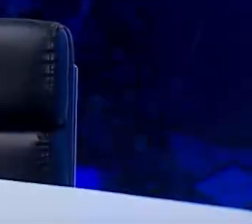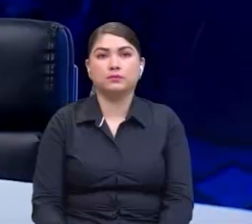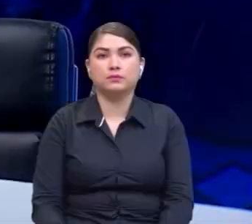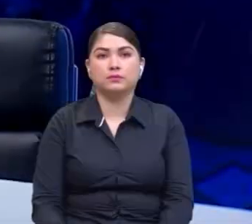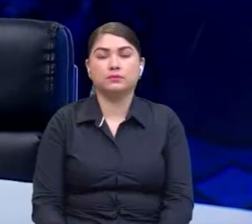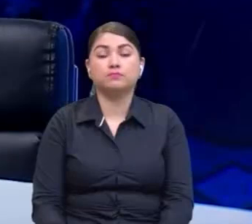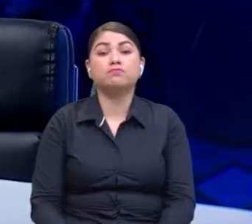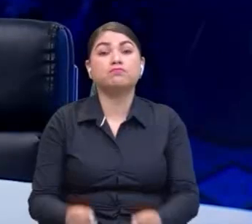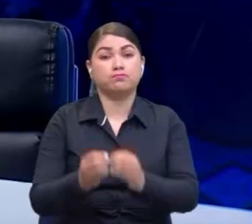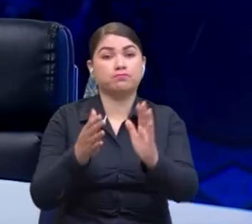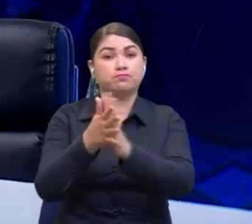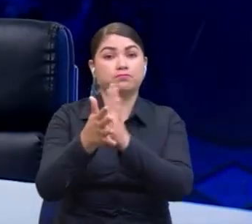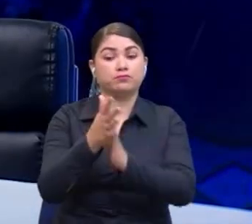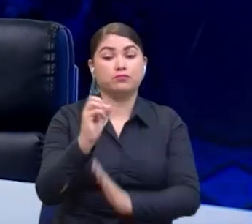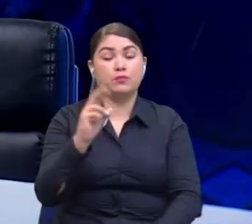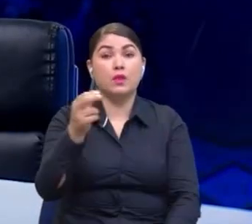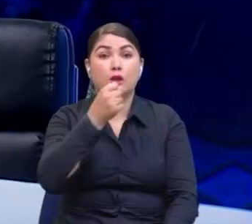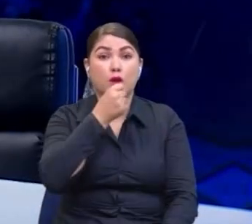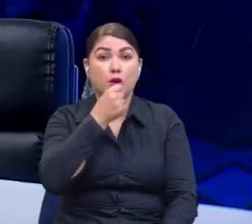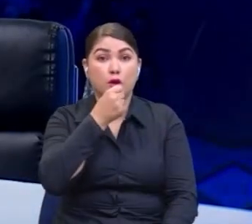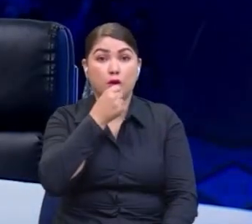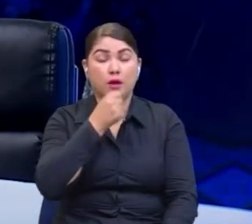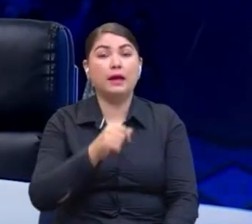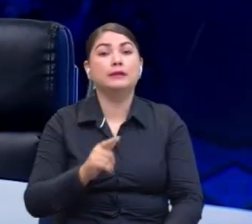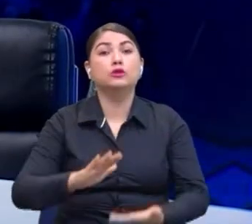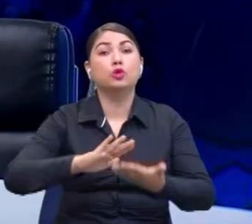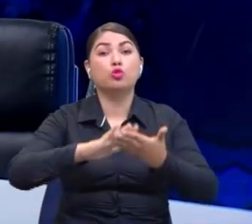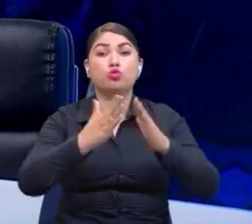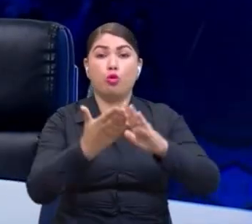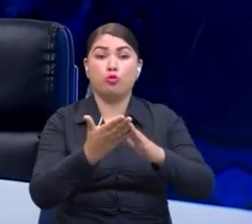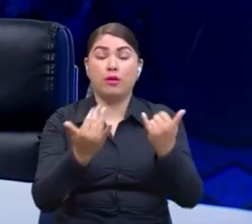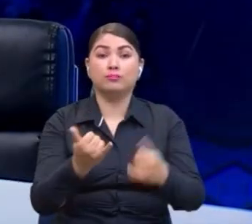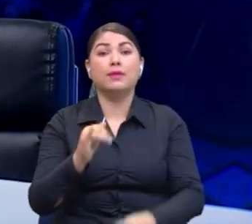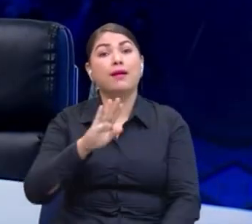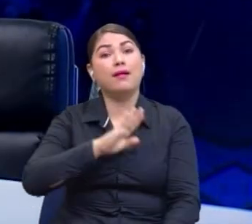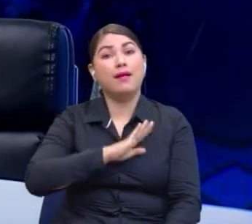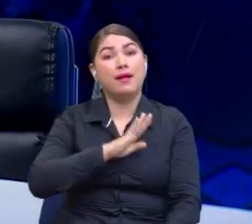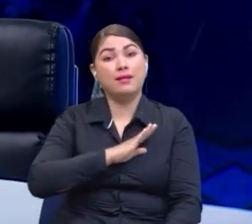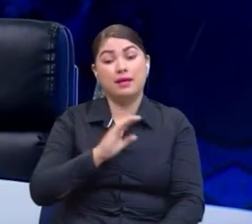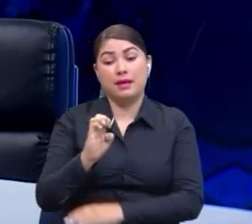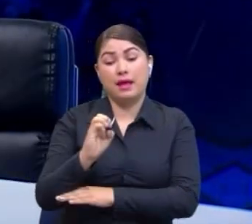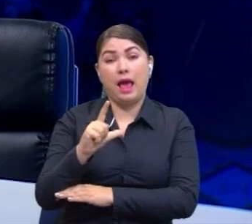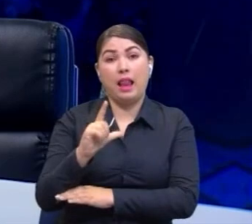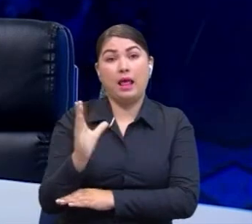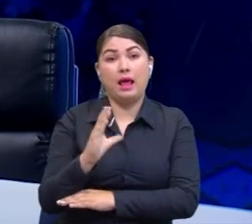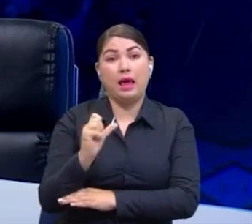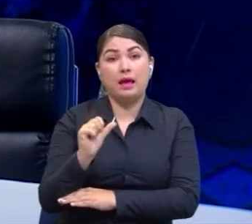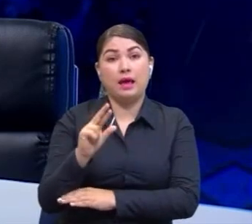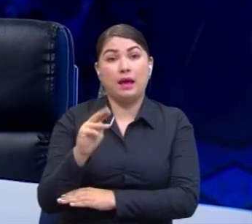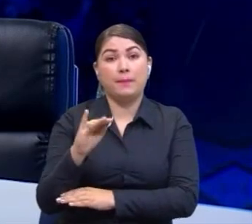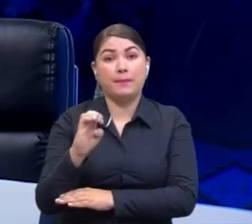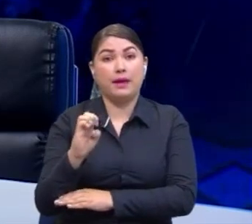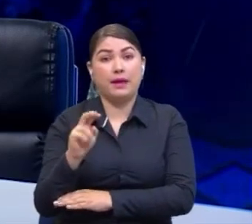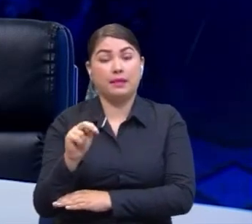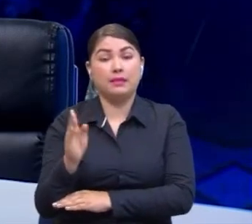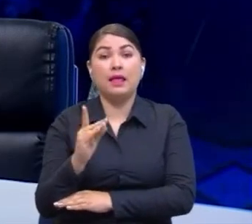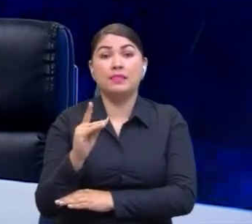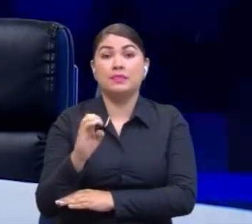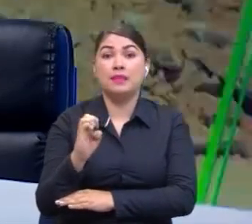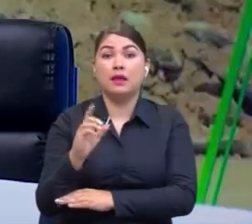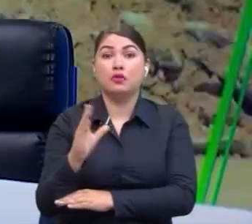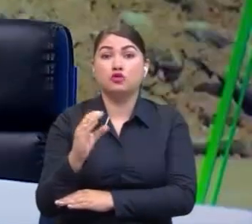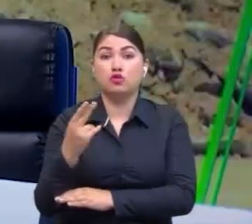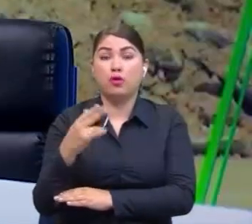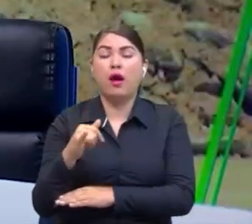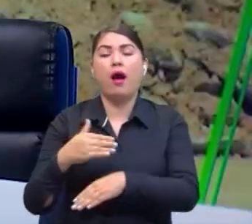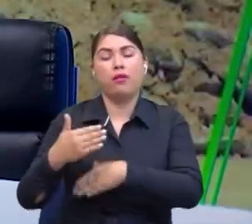Continuamos con más información en Oriente Noticias. Es momento de la comunidad. La alcaldía del Carmen de Chucurí avanza en el propósito de fortalecer